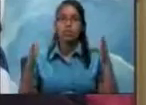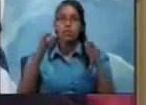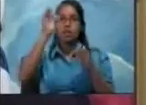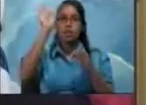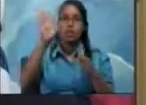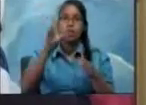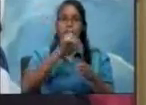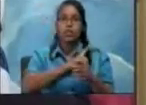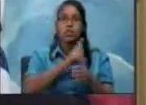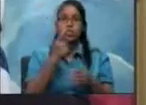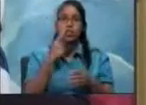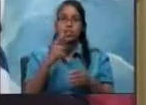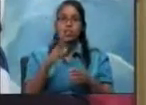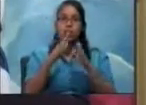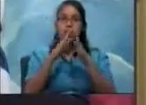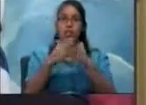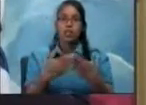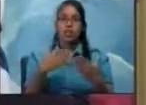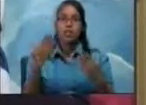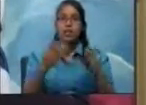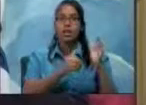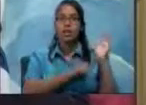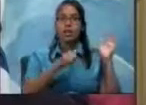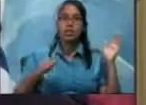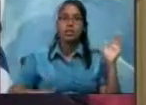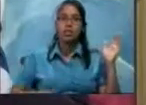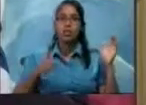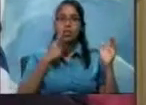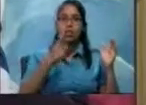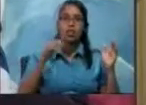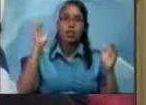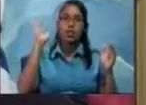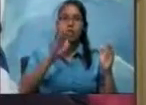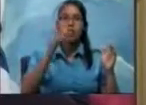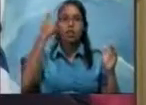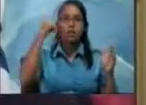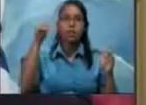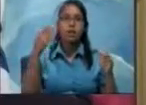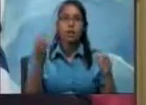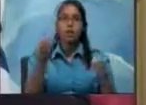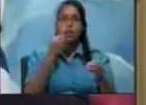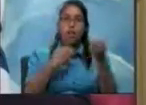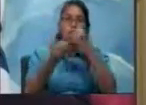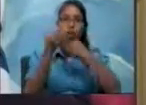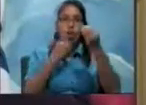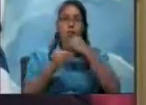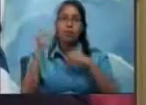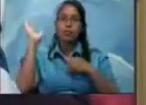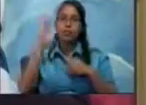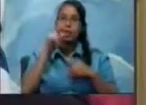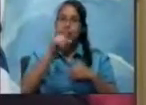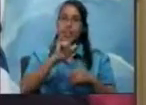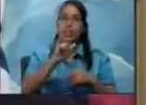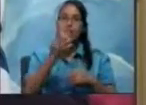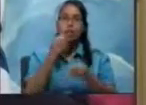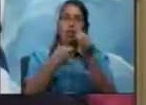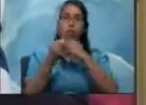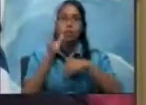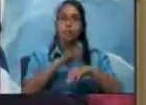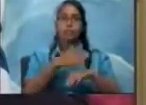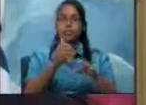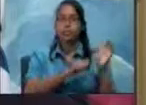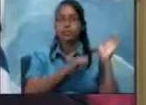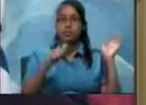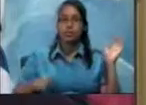Henry dice la Biblia que el señor les dijo vengan para que coman Venid y comed porque el señor